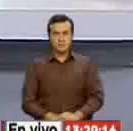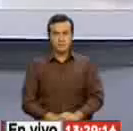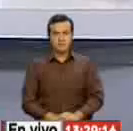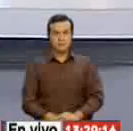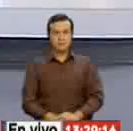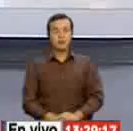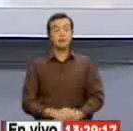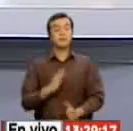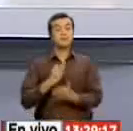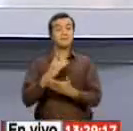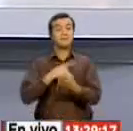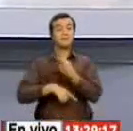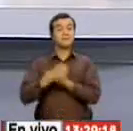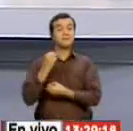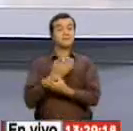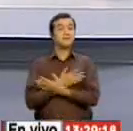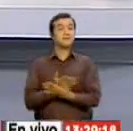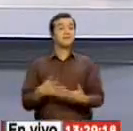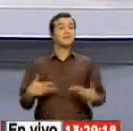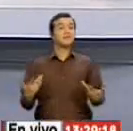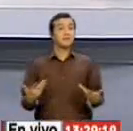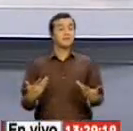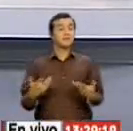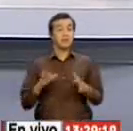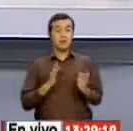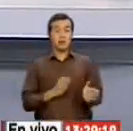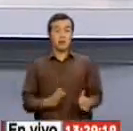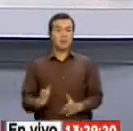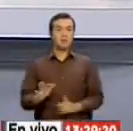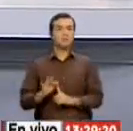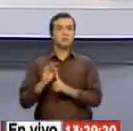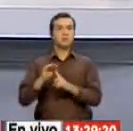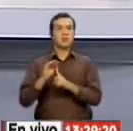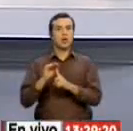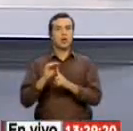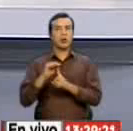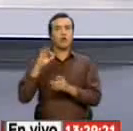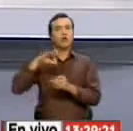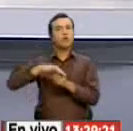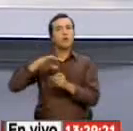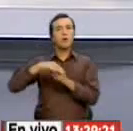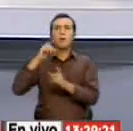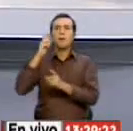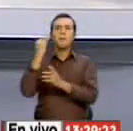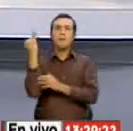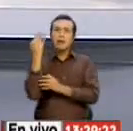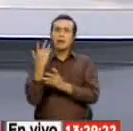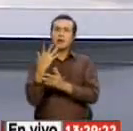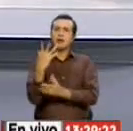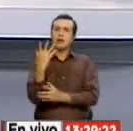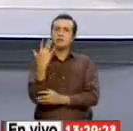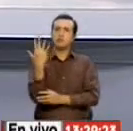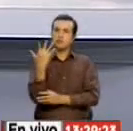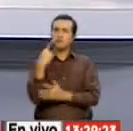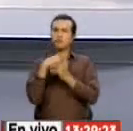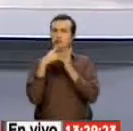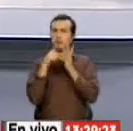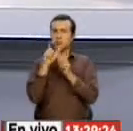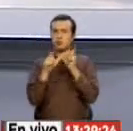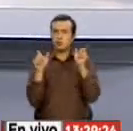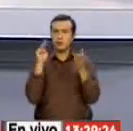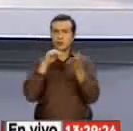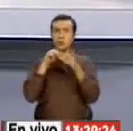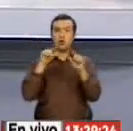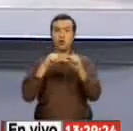Bueno, y tras la pausa les vamos a contar que hay una terapia milenaria con plantas medicinales, ¿ah? Se mantiene todavía viva, Romel y amigos, entre los integrantes de